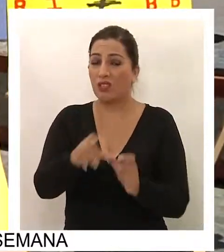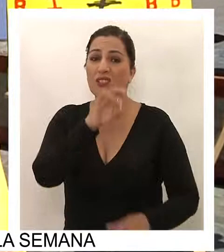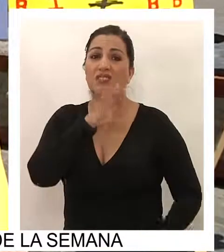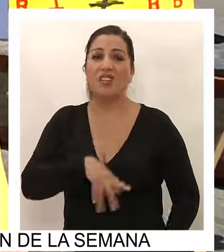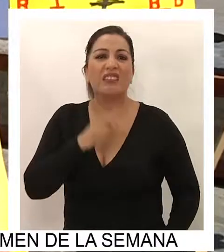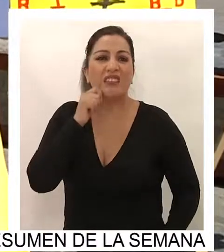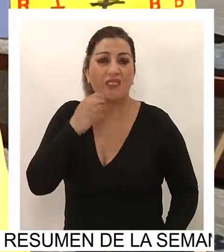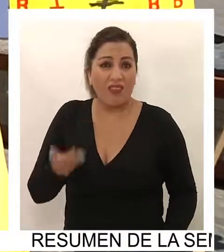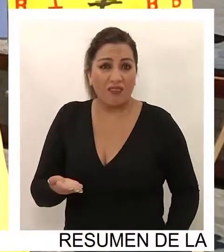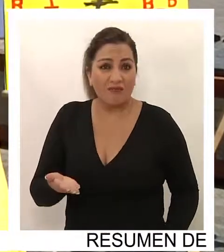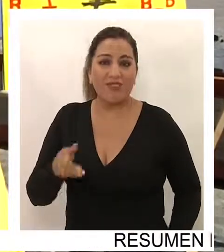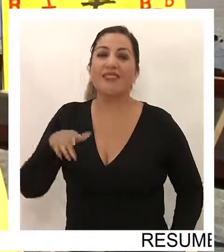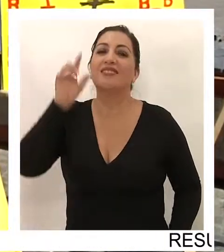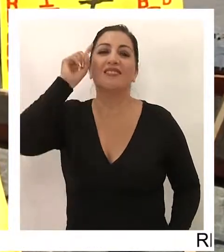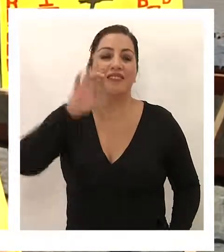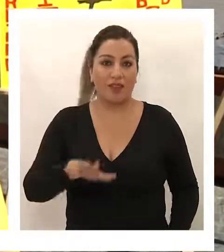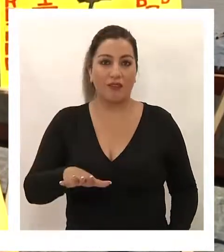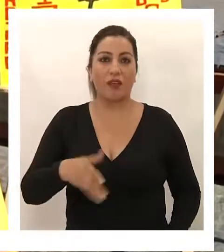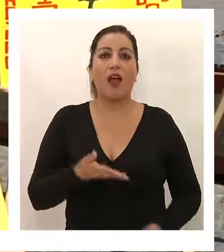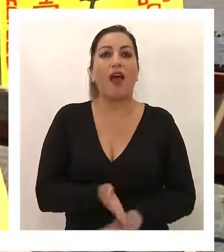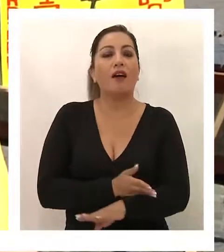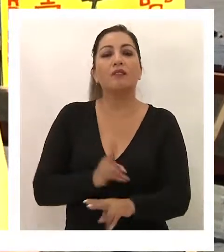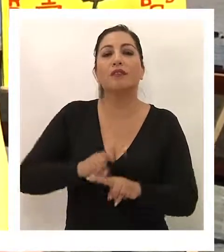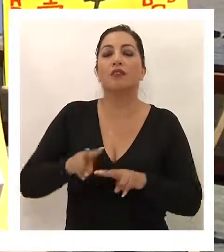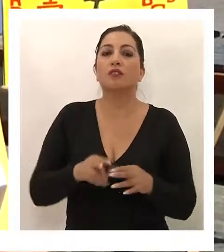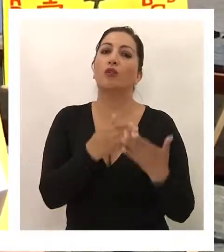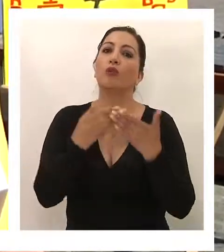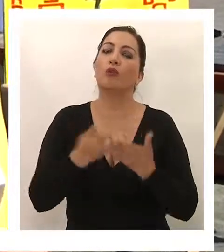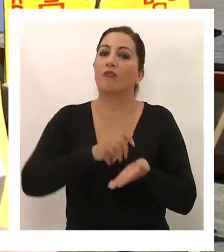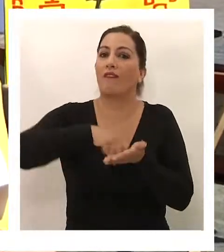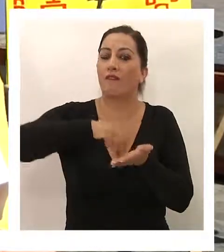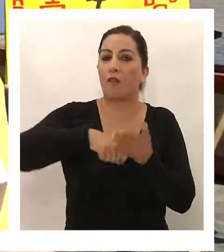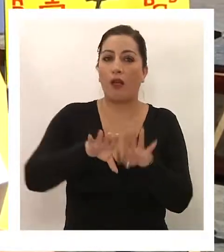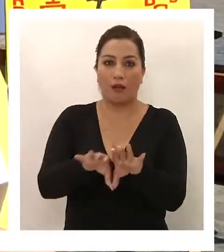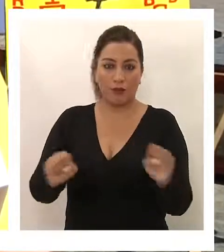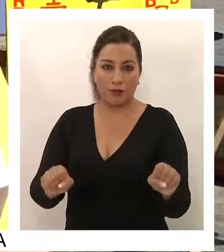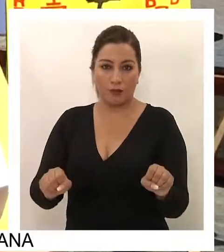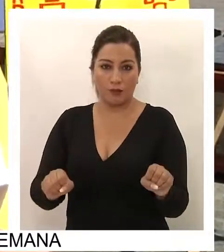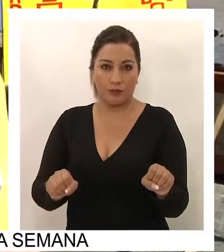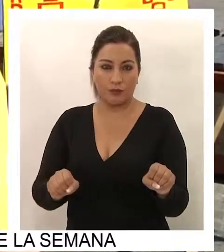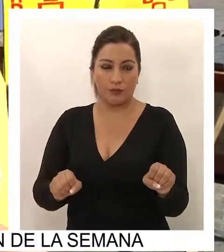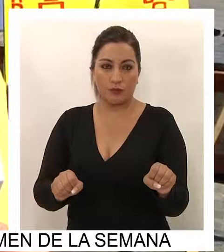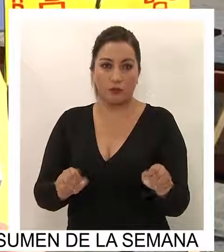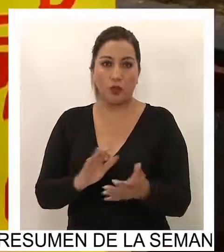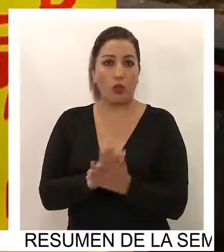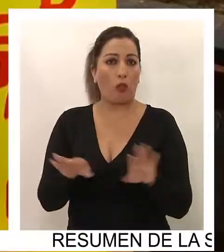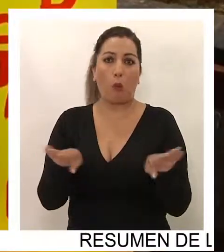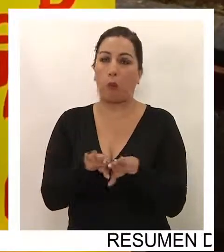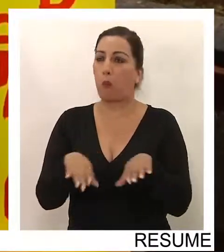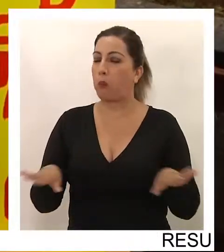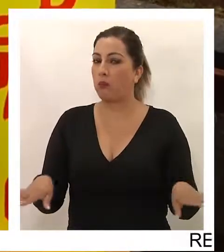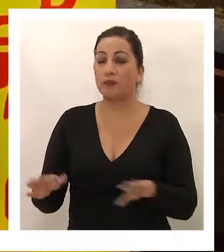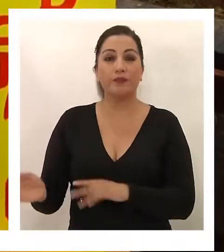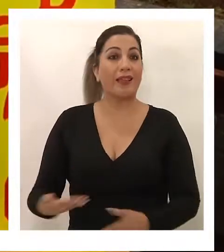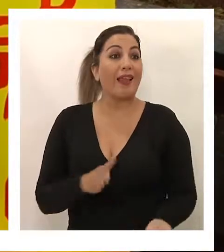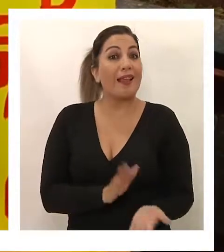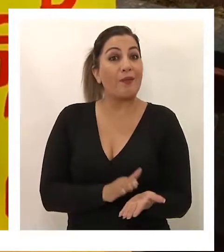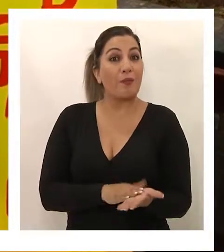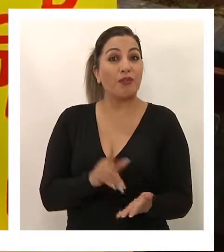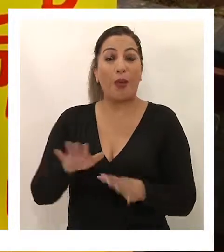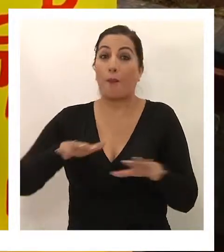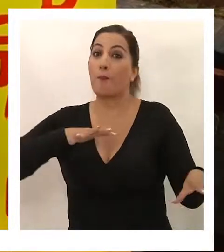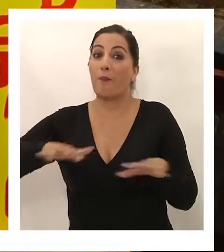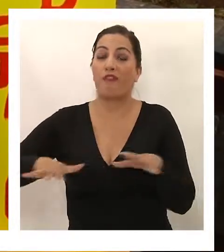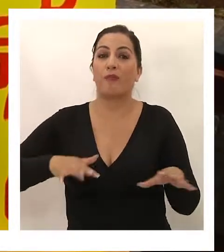es que significa eso, ya se lo hicieron a los estudiantes cuando firmaron unos acuerdos y todo quedó igual. La propuesta de este